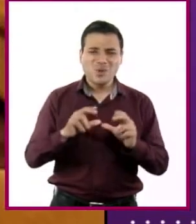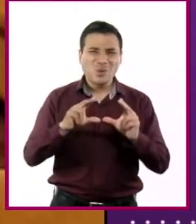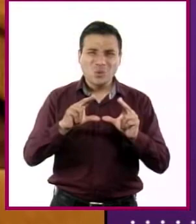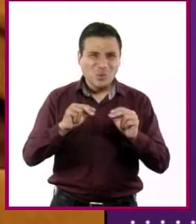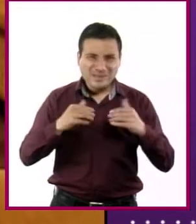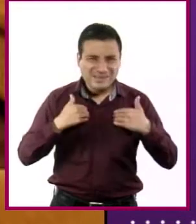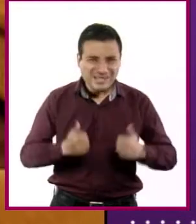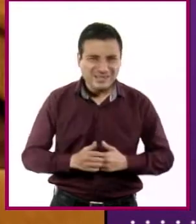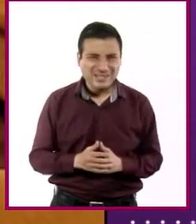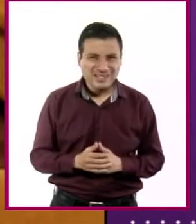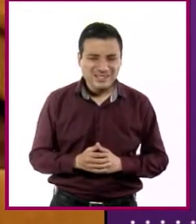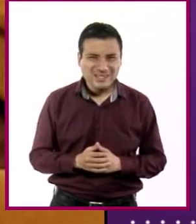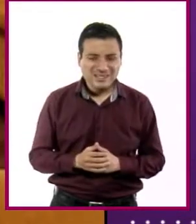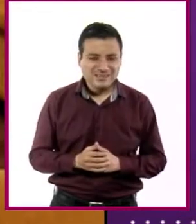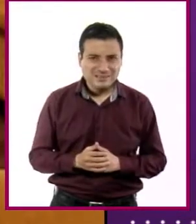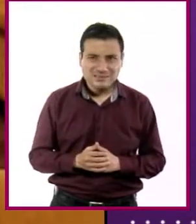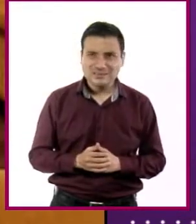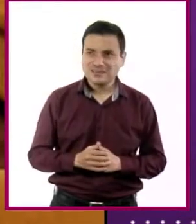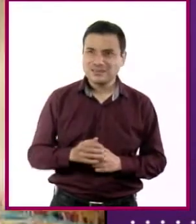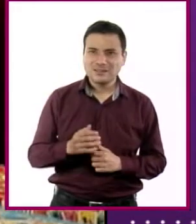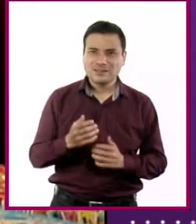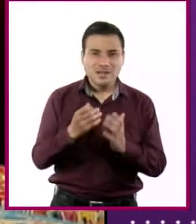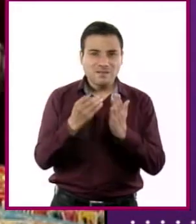entienden? Todos estos casos están sin resolver.